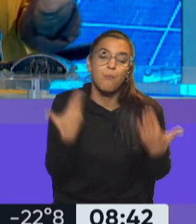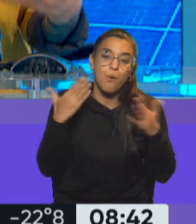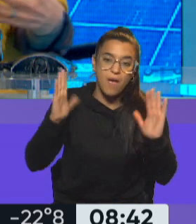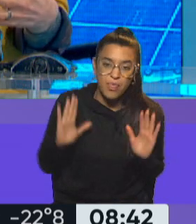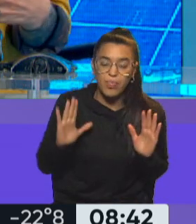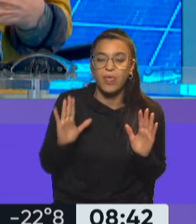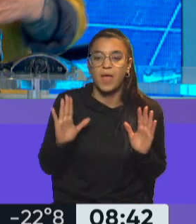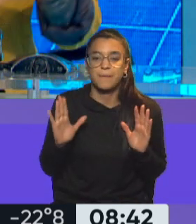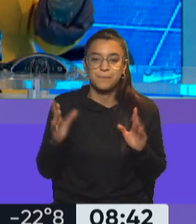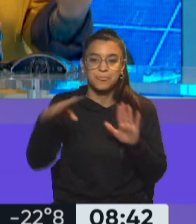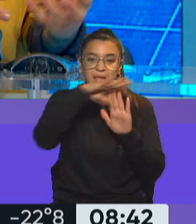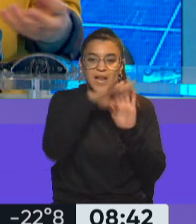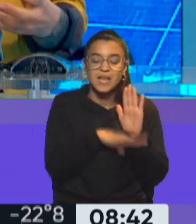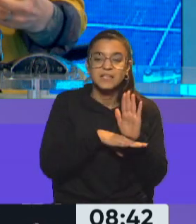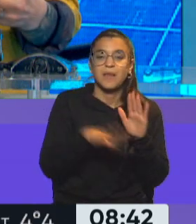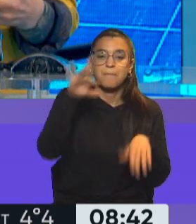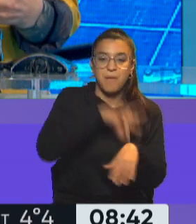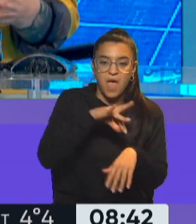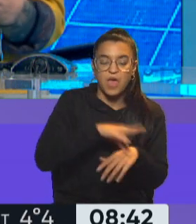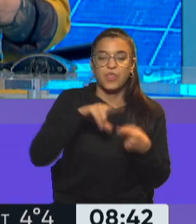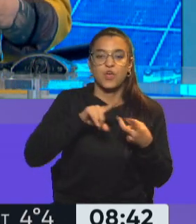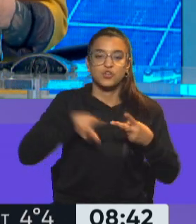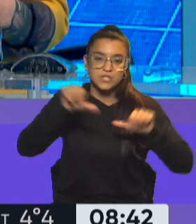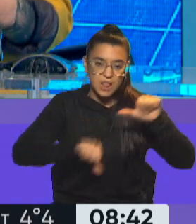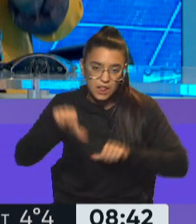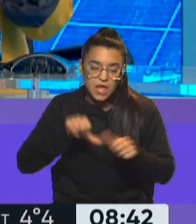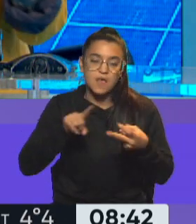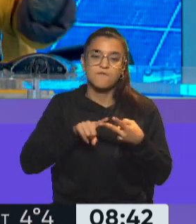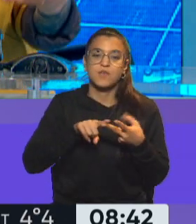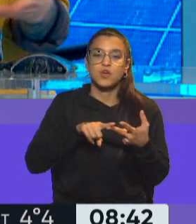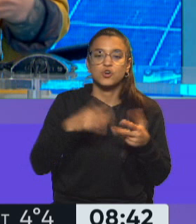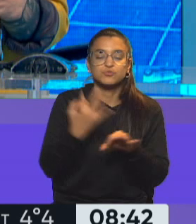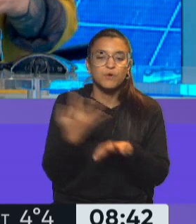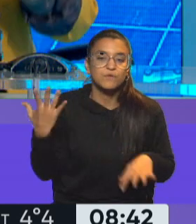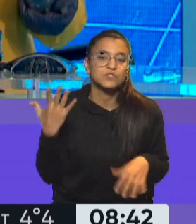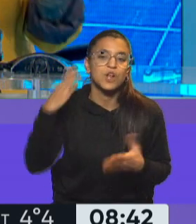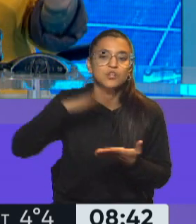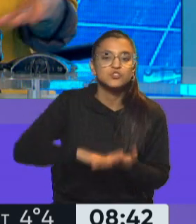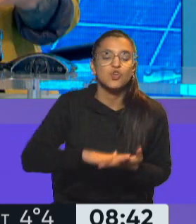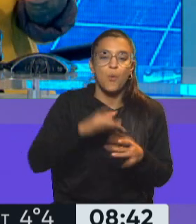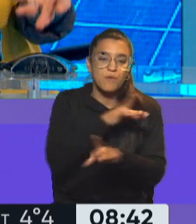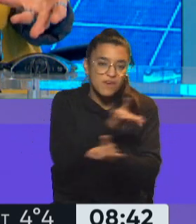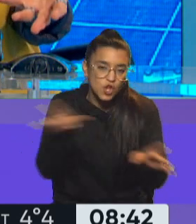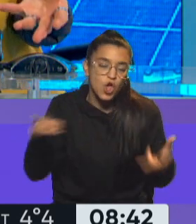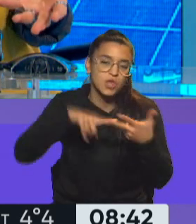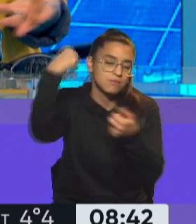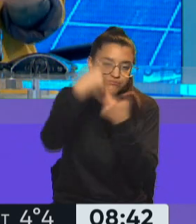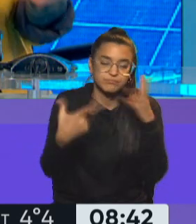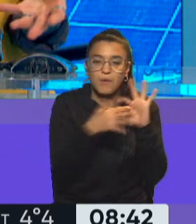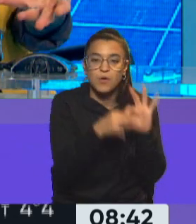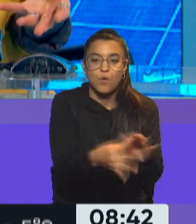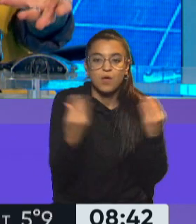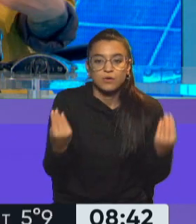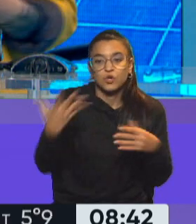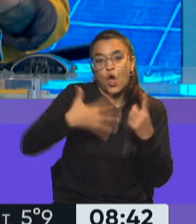podrían sumarse a la lista médicos, científicos, especialistas en infectología, todo esto vinculado obviamente